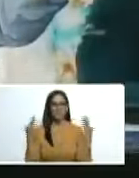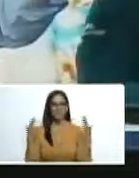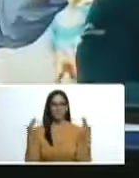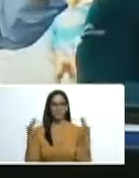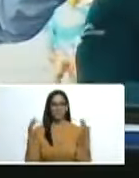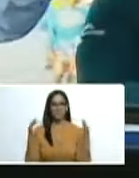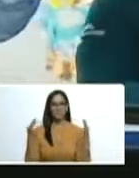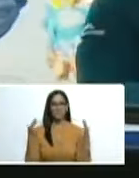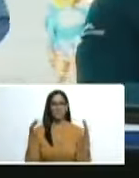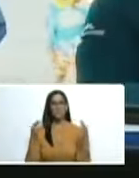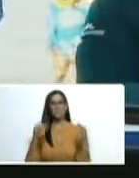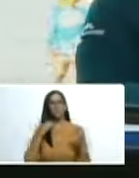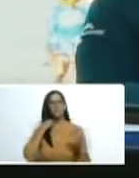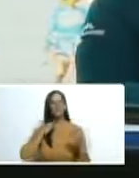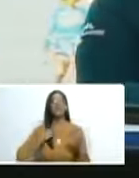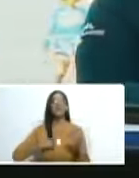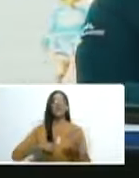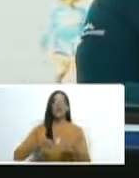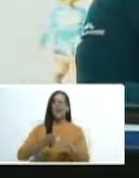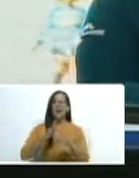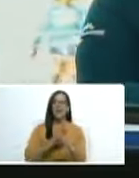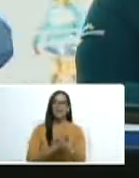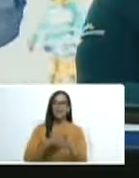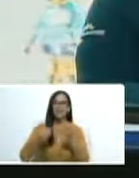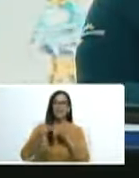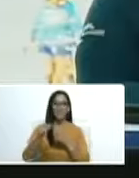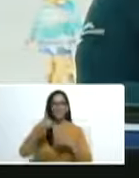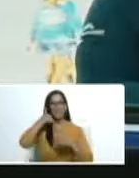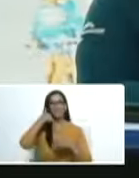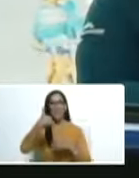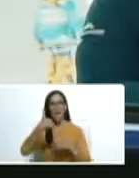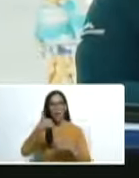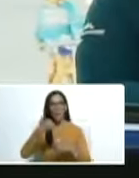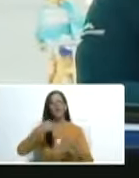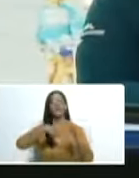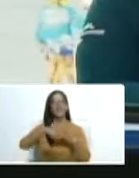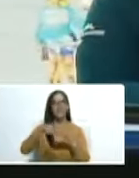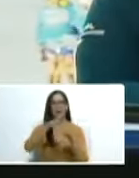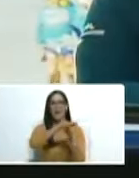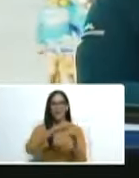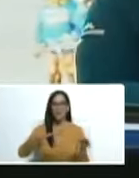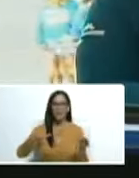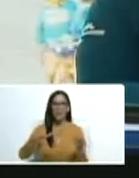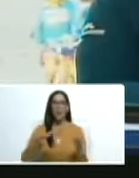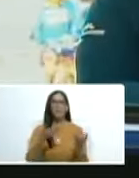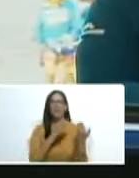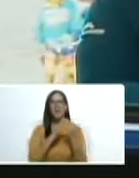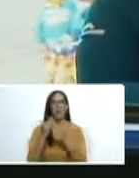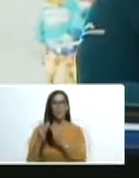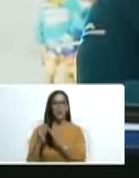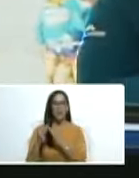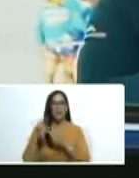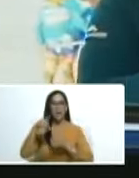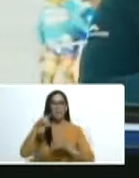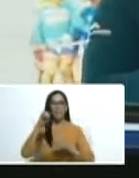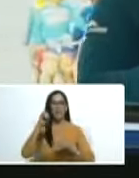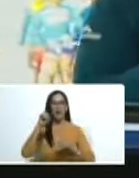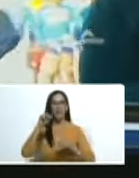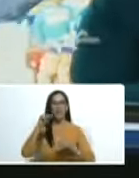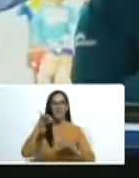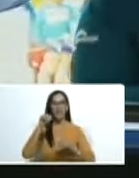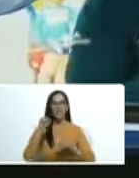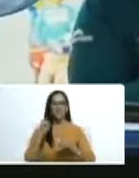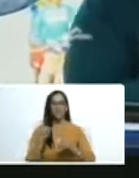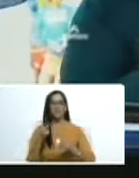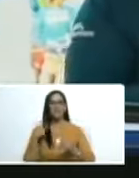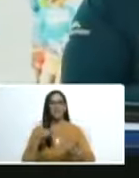Alberto, antes de salir te llamo y va el asfaltado para la comunidad Las Peonías. Tiene que